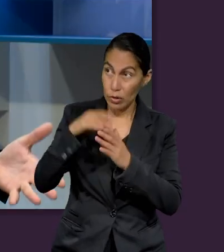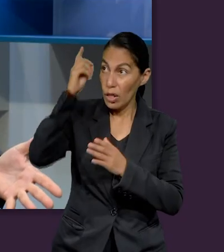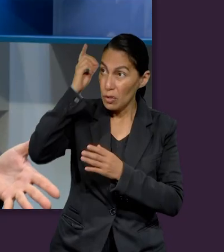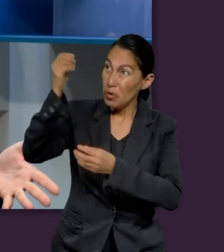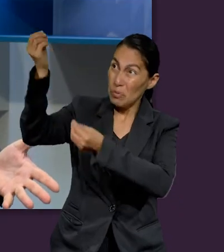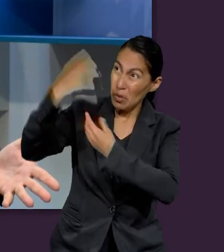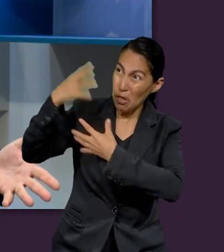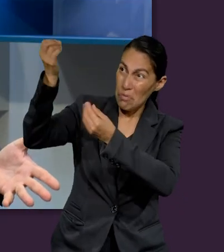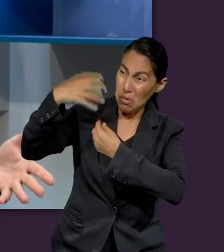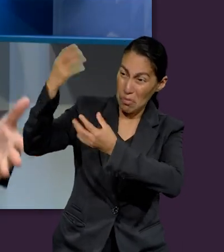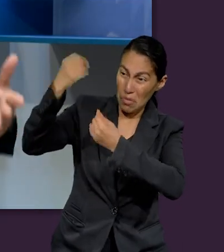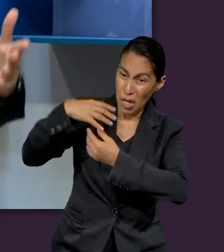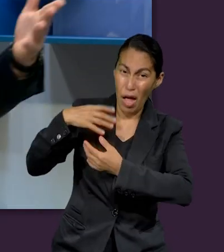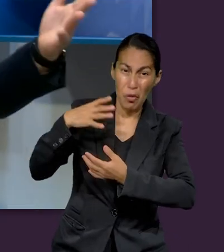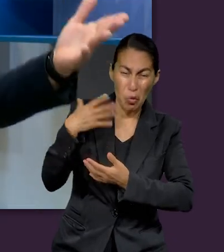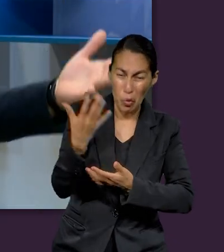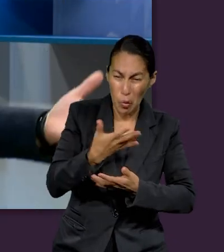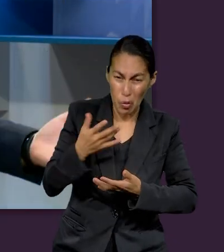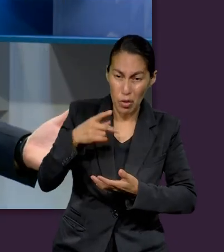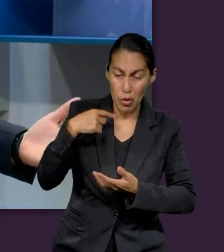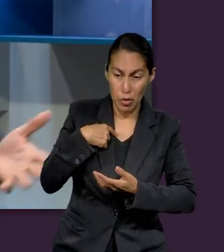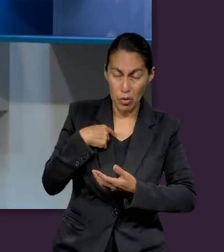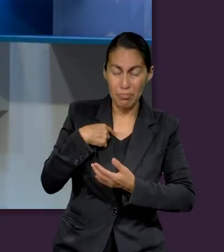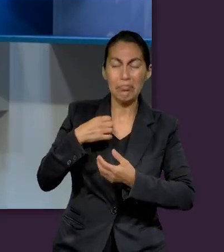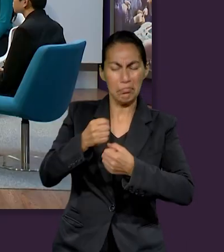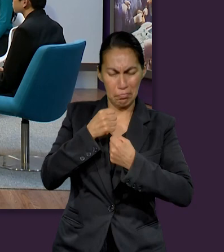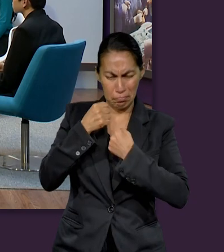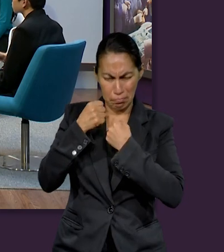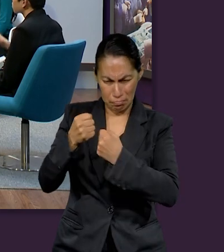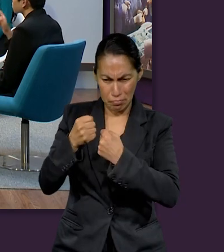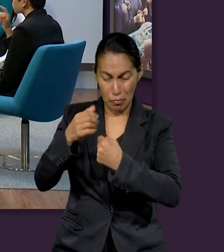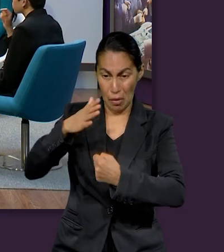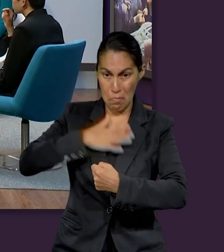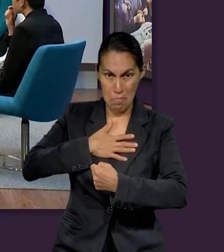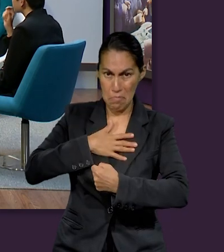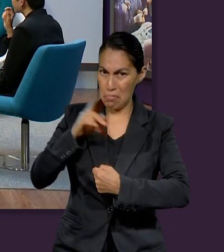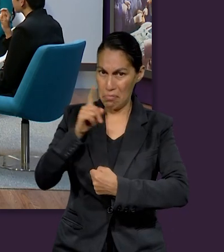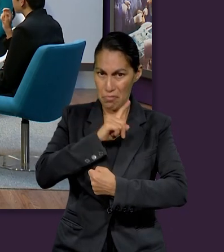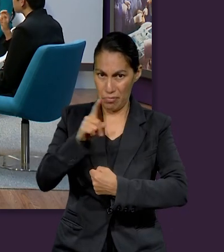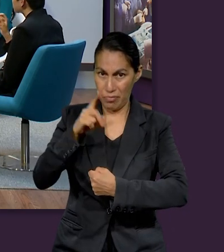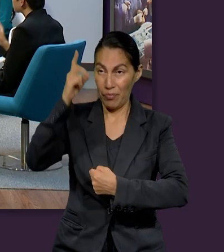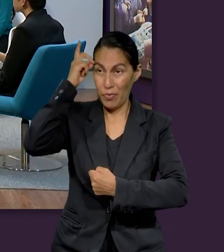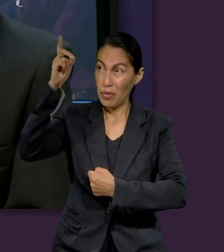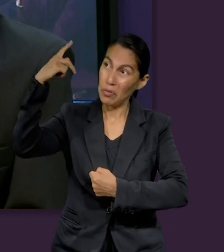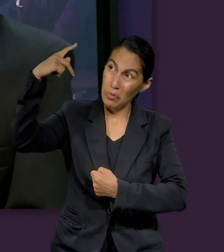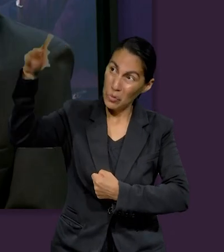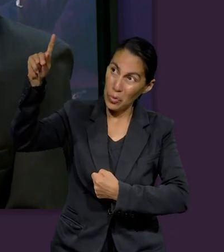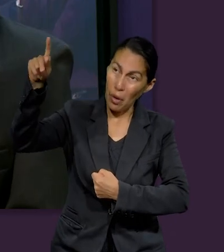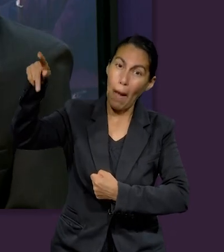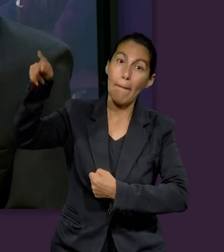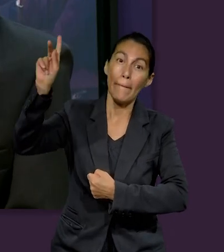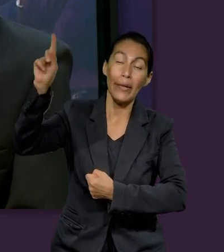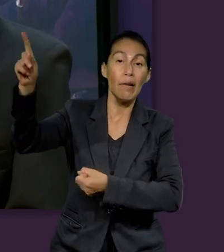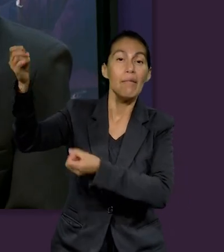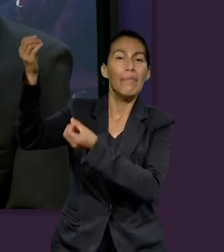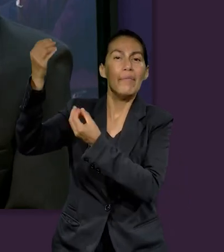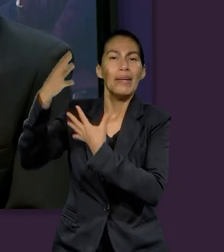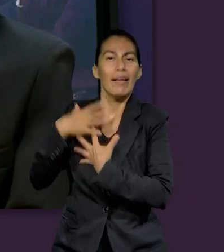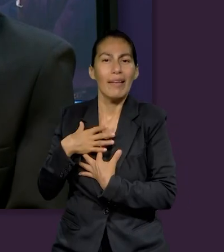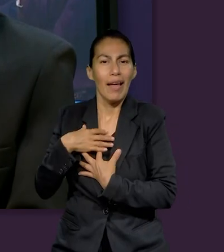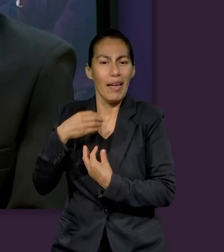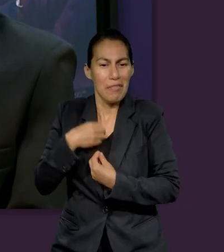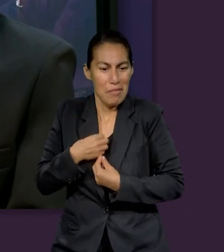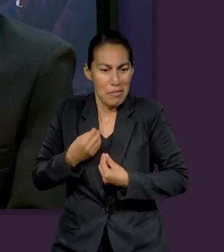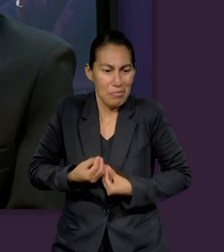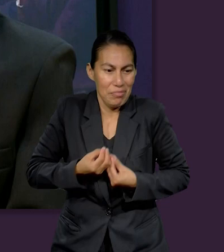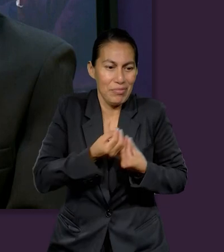dice el salmo 24:1 le pertenece a Dios Qué beneficios tiene una cosa que a mí también me impresiona mucho